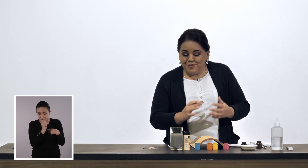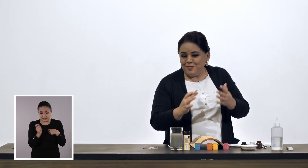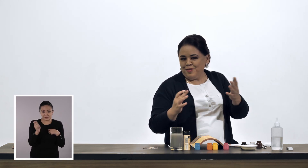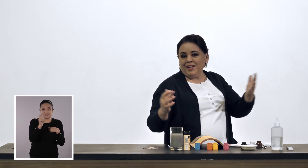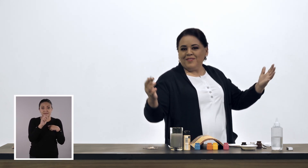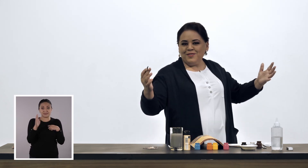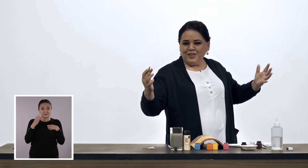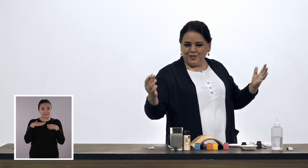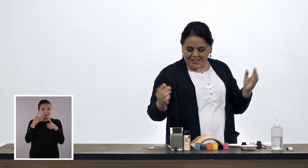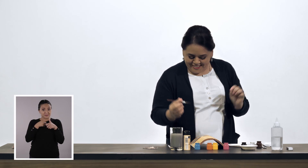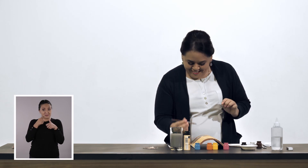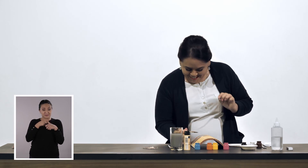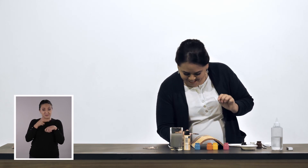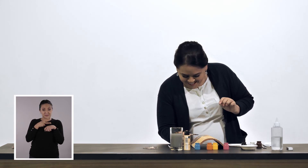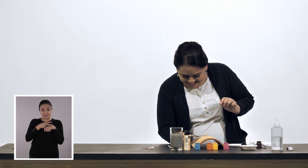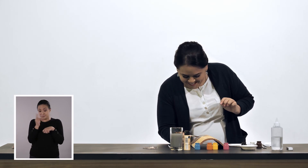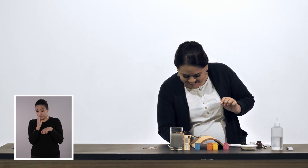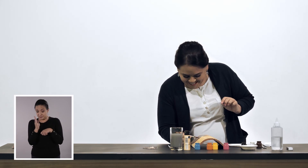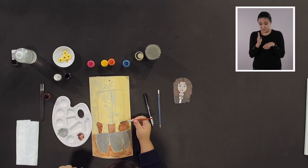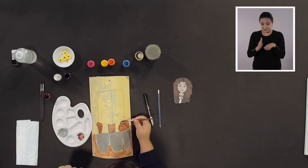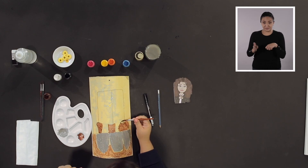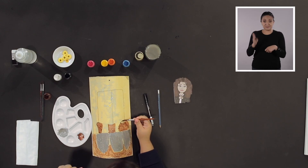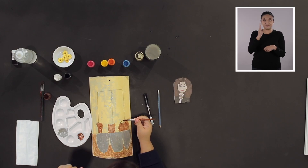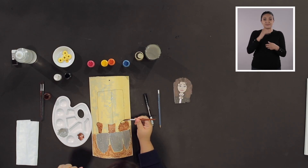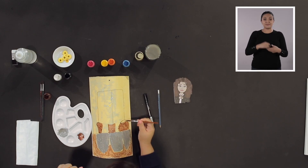es mi primera vez pintura tan chévere.